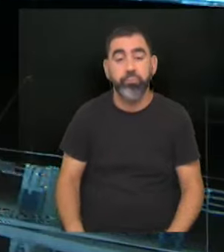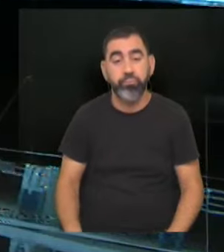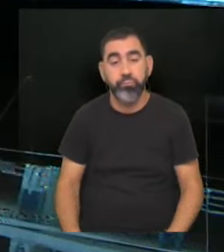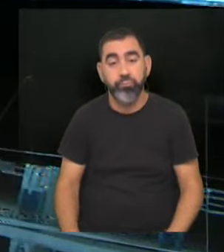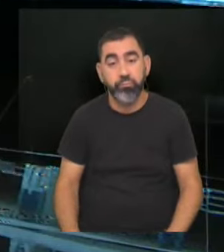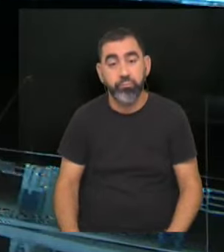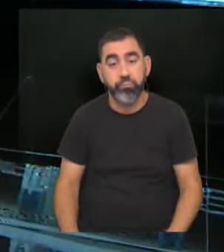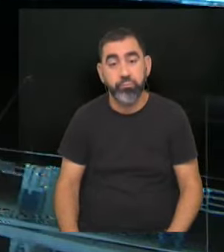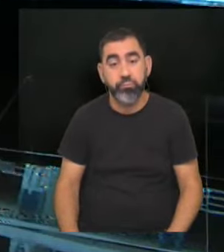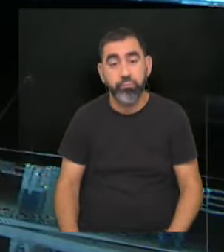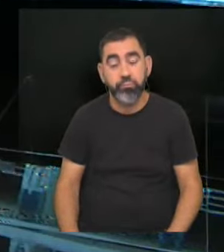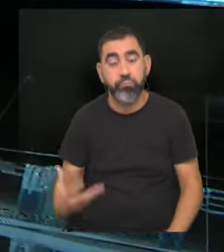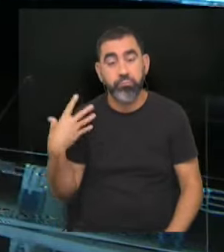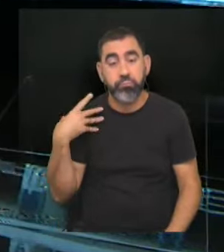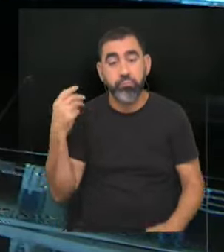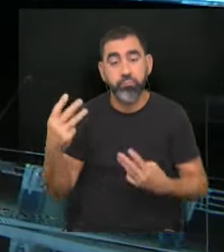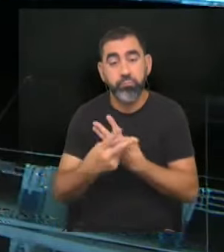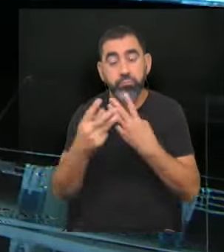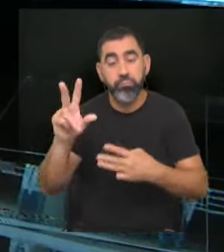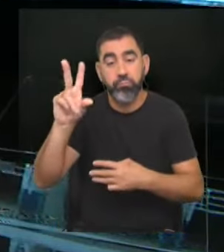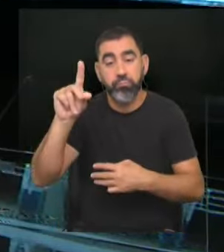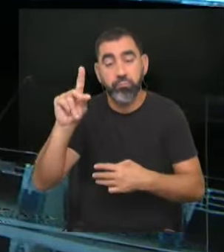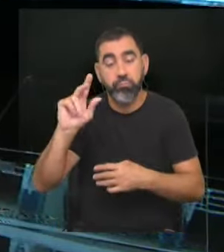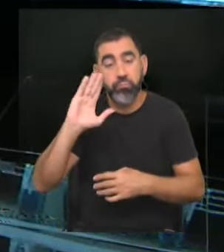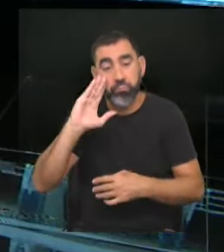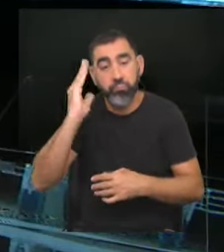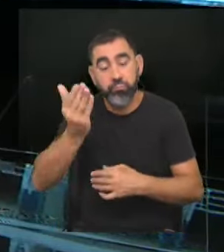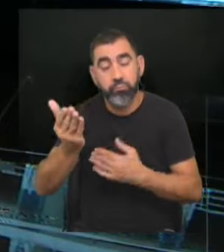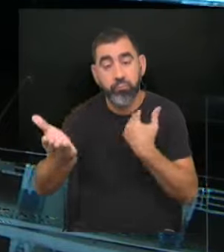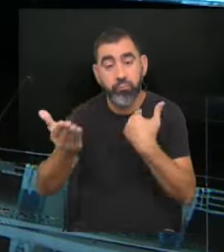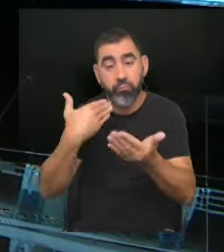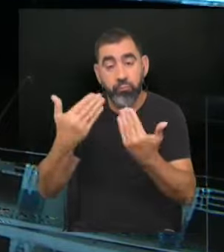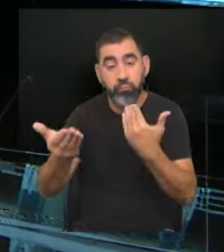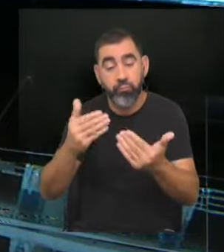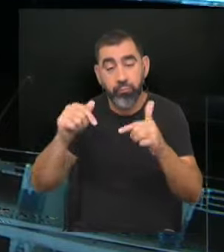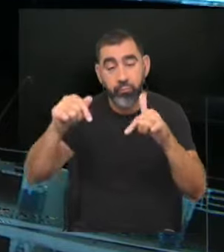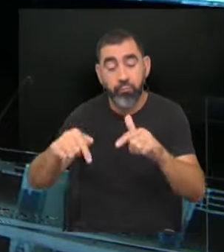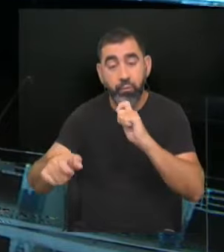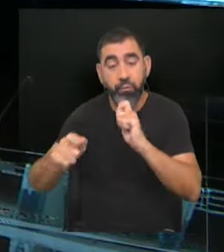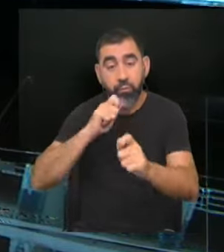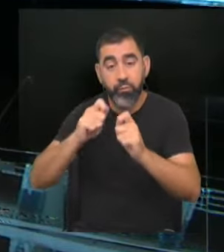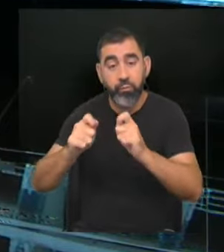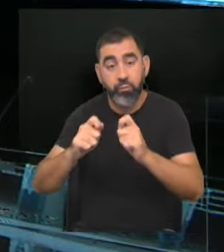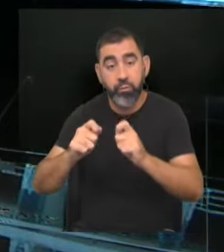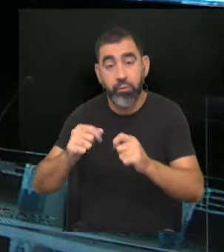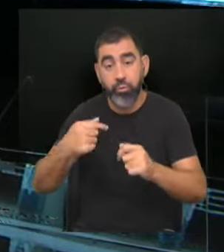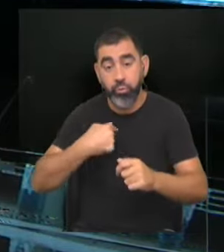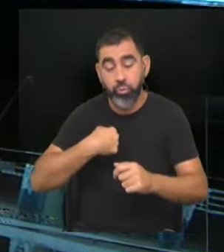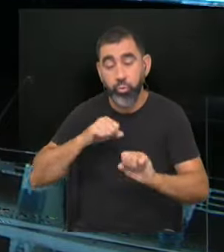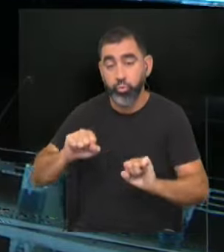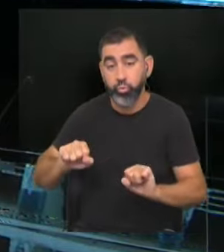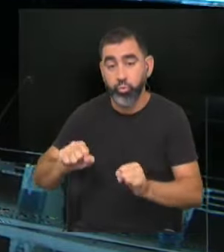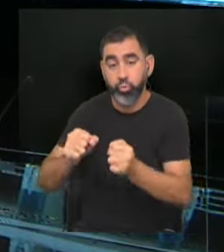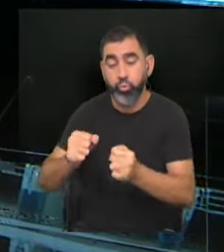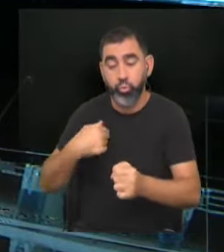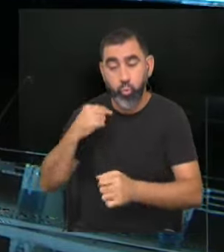seguimos en tema porque el director general de utu Juan Pereira reconoció en diálogo con mbd noticias que él suspendió por